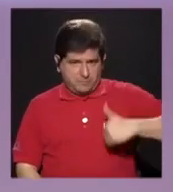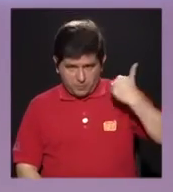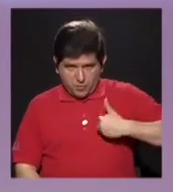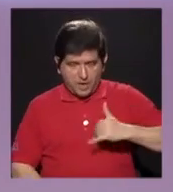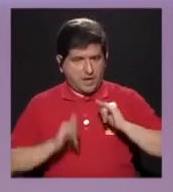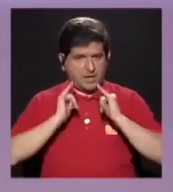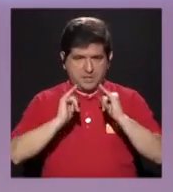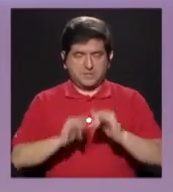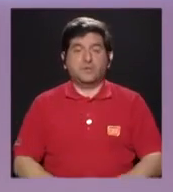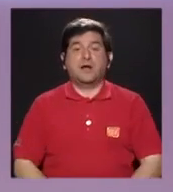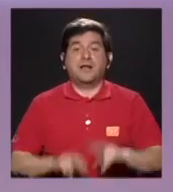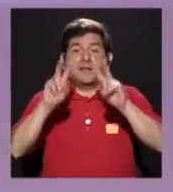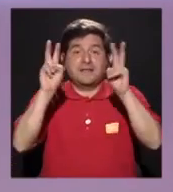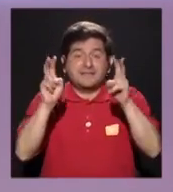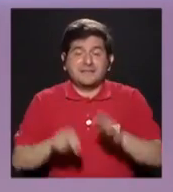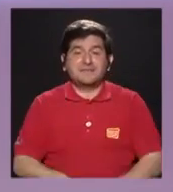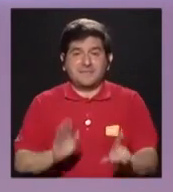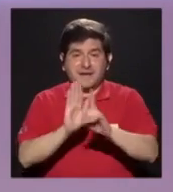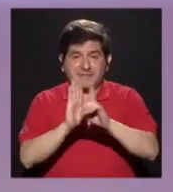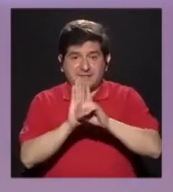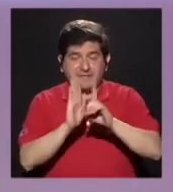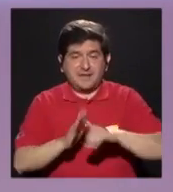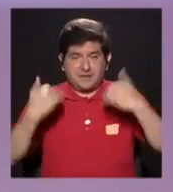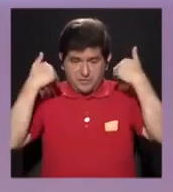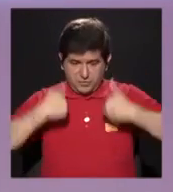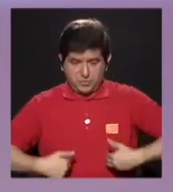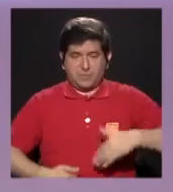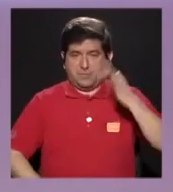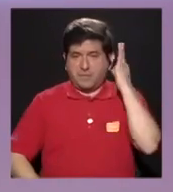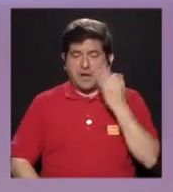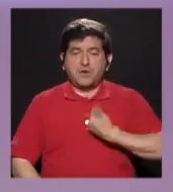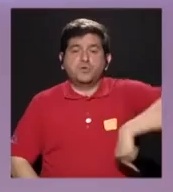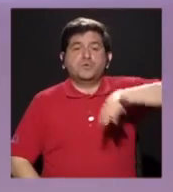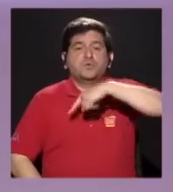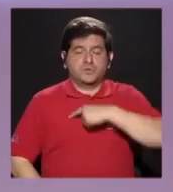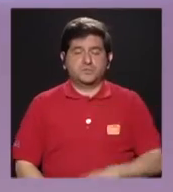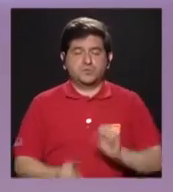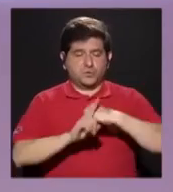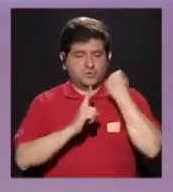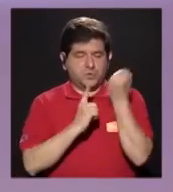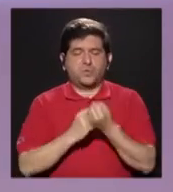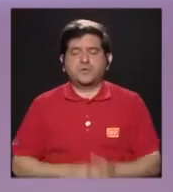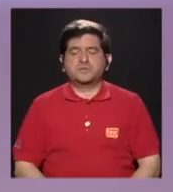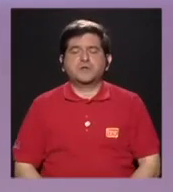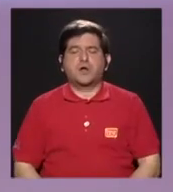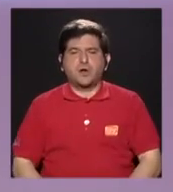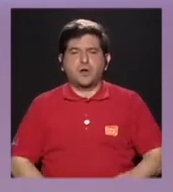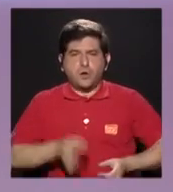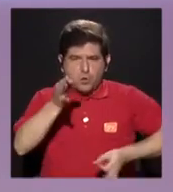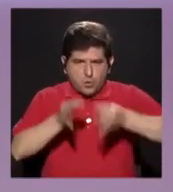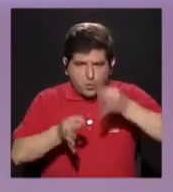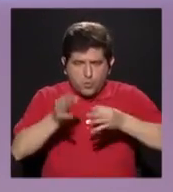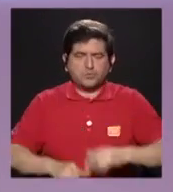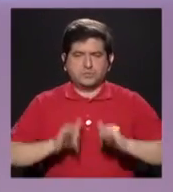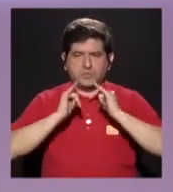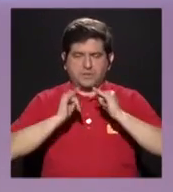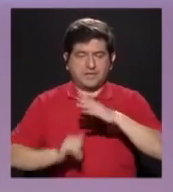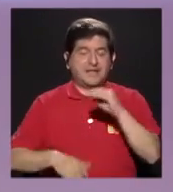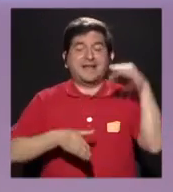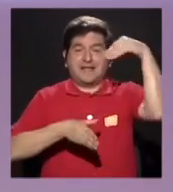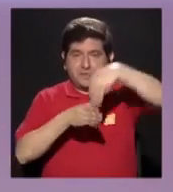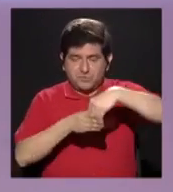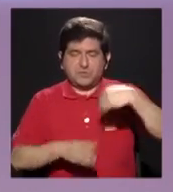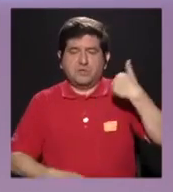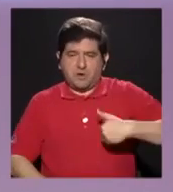los derechos humanos de las mujeres es un tema nuestro y en tanto la sociedad se vuelva más inclusiva más justa más igualitaria los hombres vamos a seguir ganando